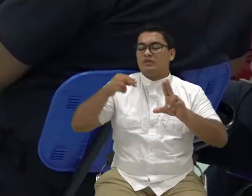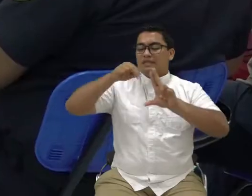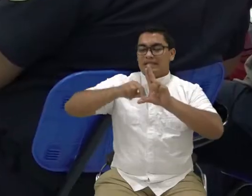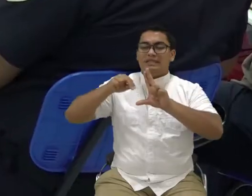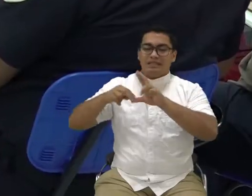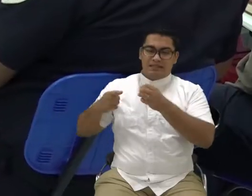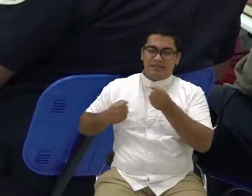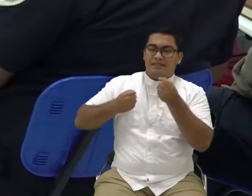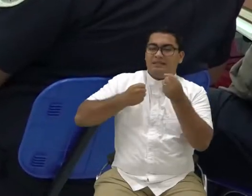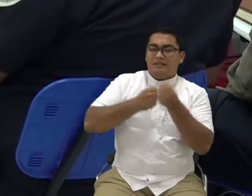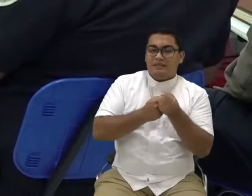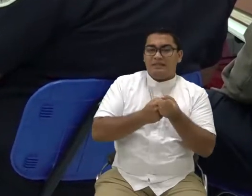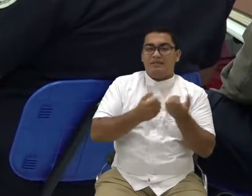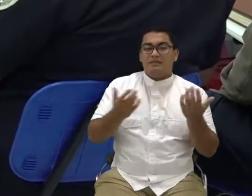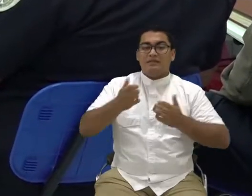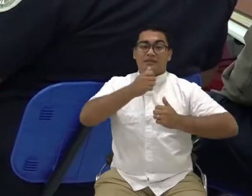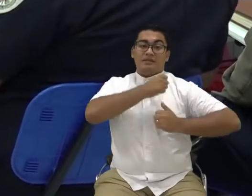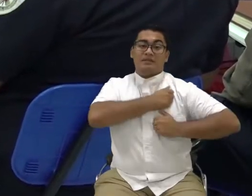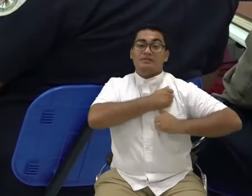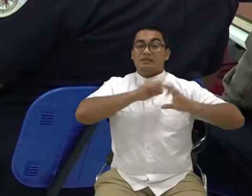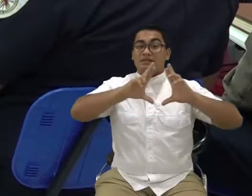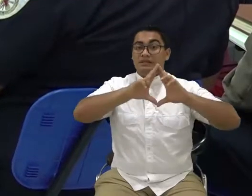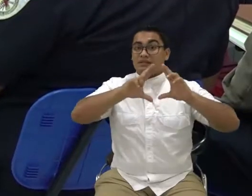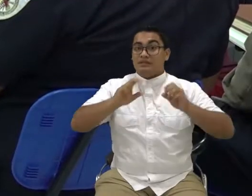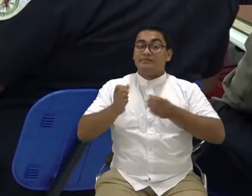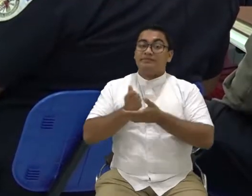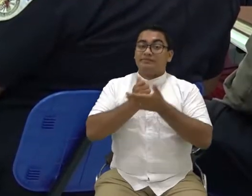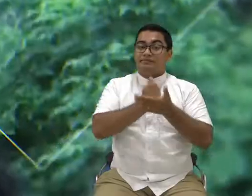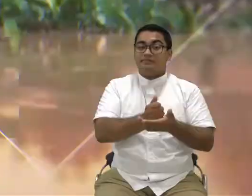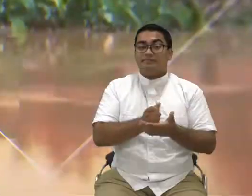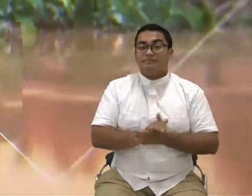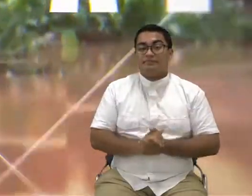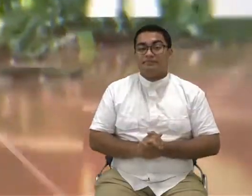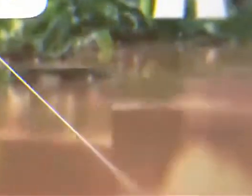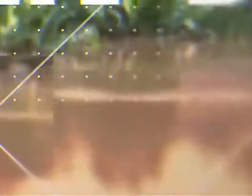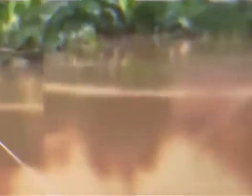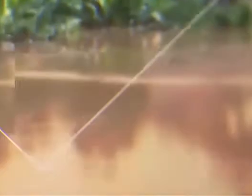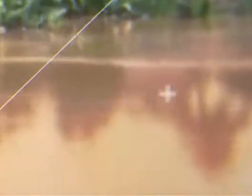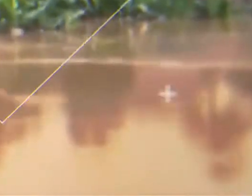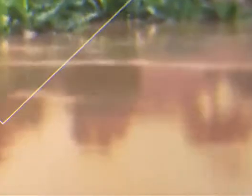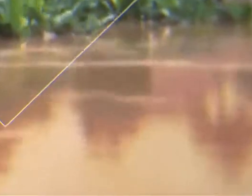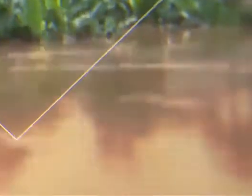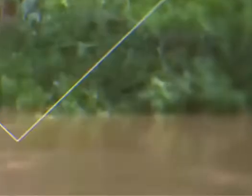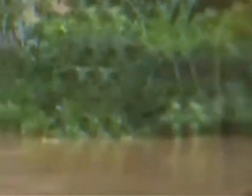del SINAPRED y la Unidad Humanitaria del Ejército de Nicaragua.